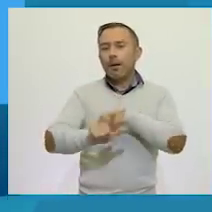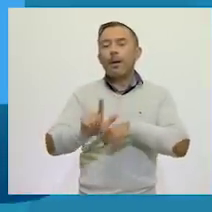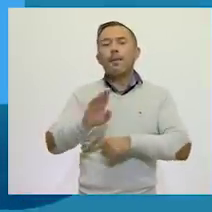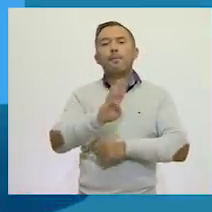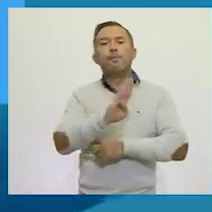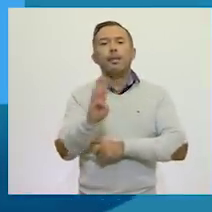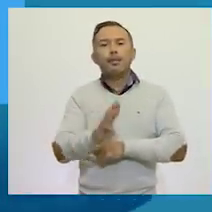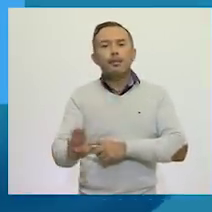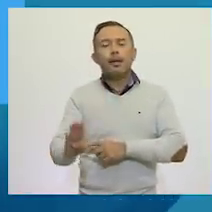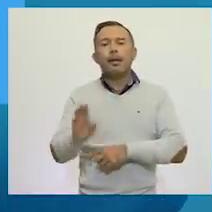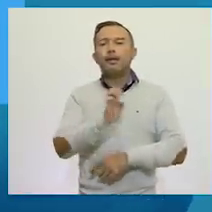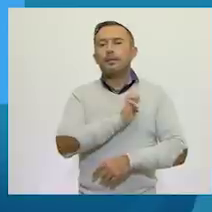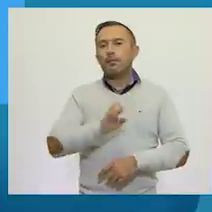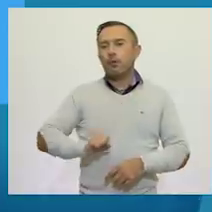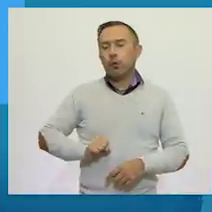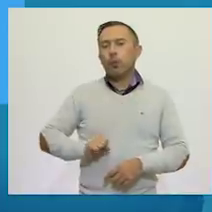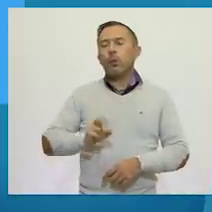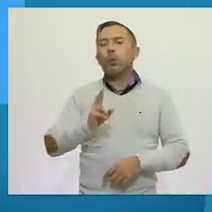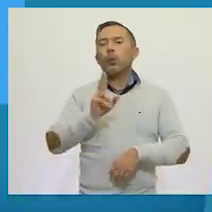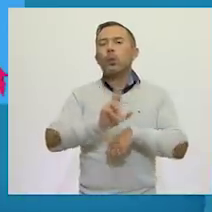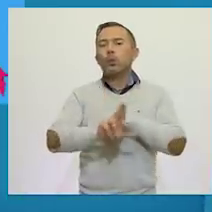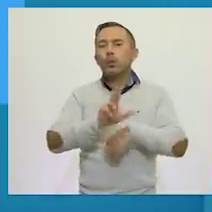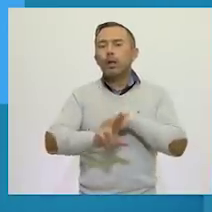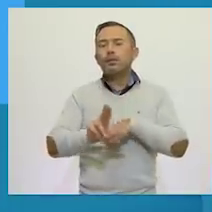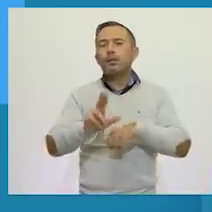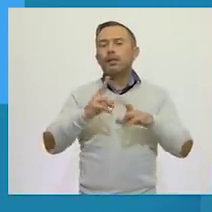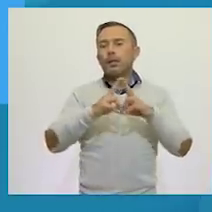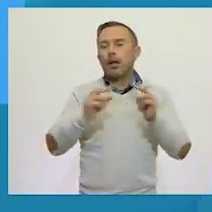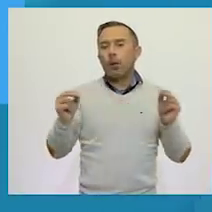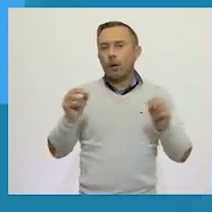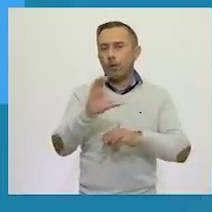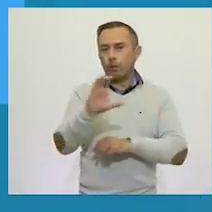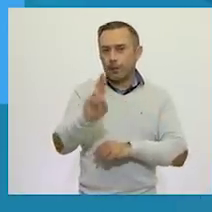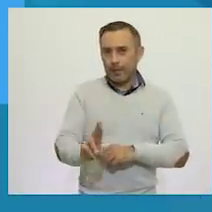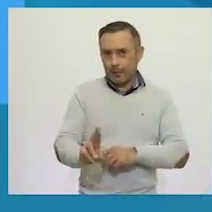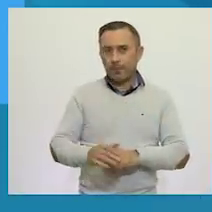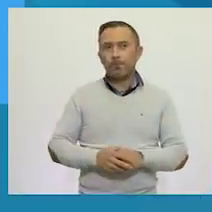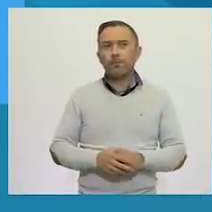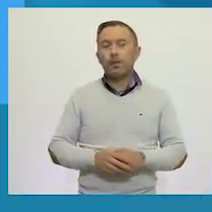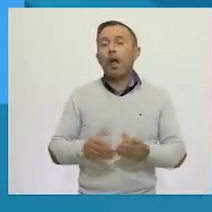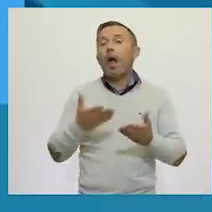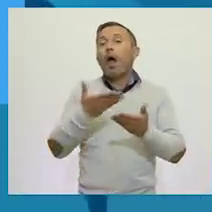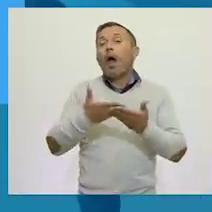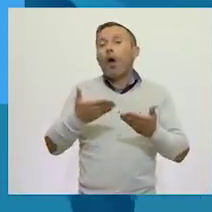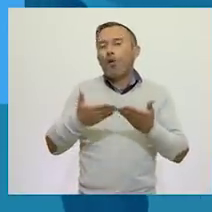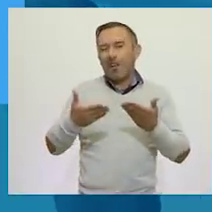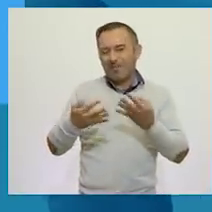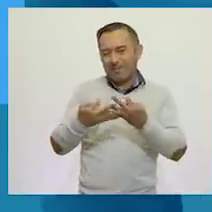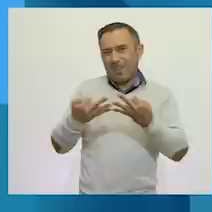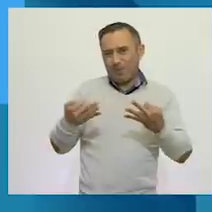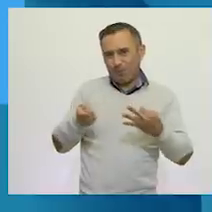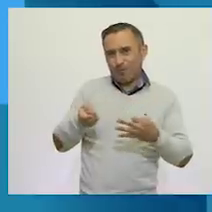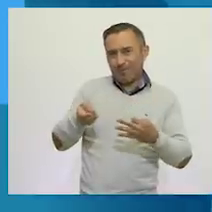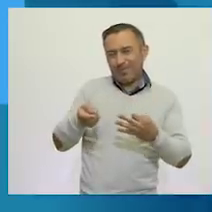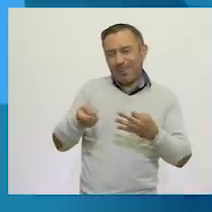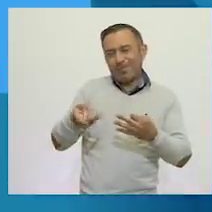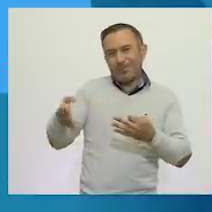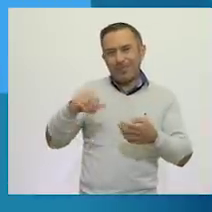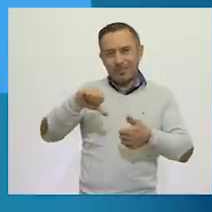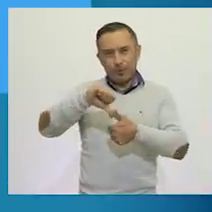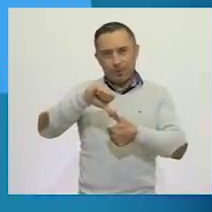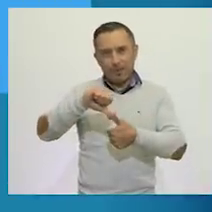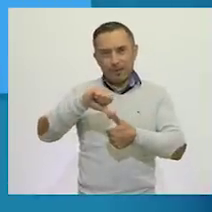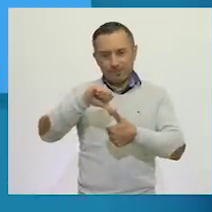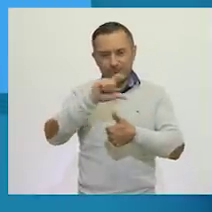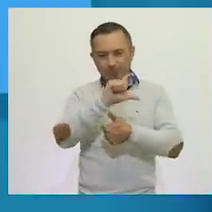Salvador, Honduras, Nicaragua y Costa Rica, en el territorio que hoy llamamos Centroamérica. Alcanzaron su